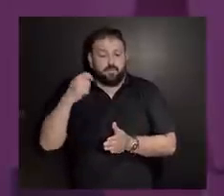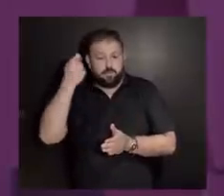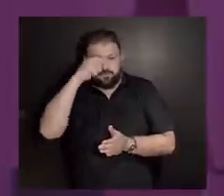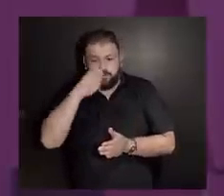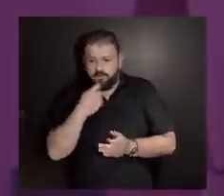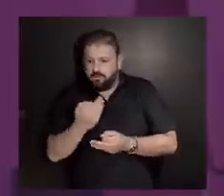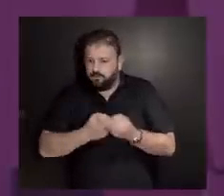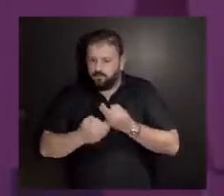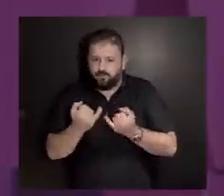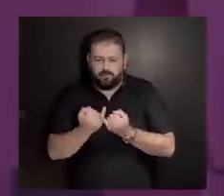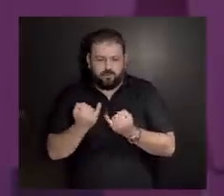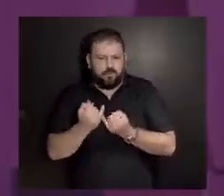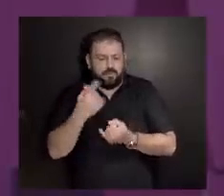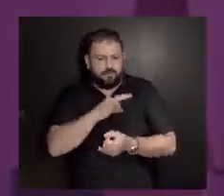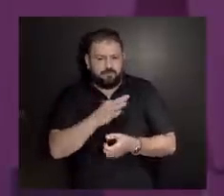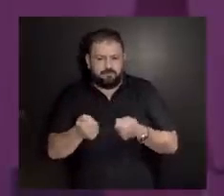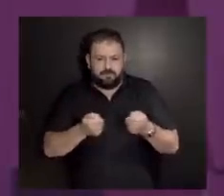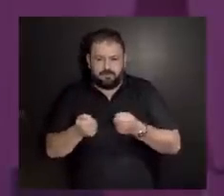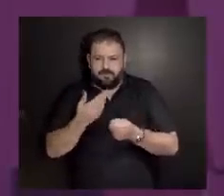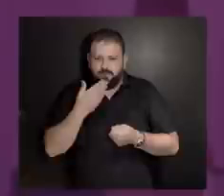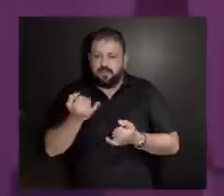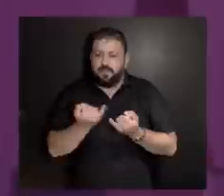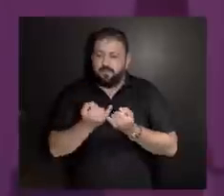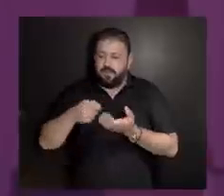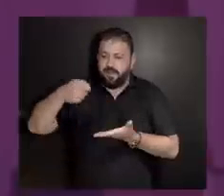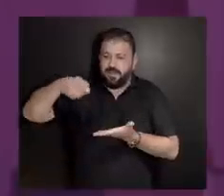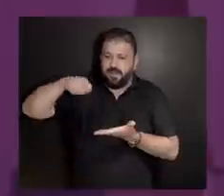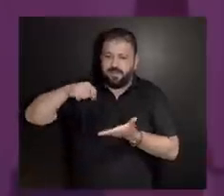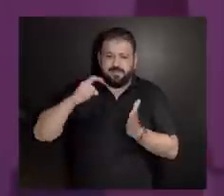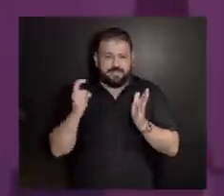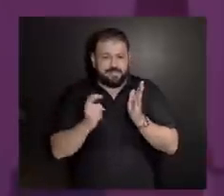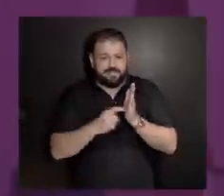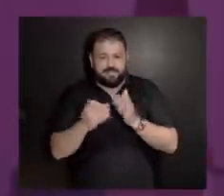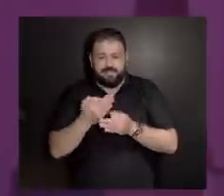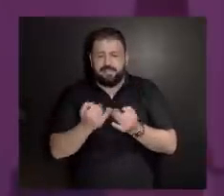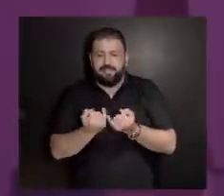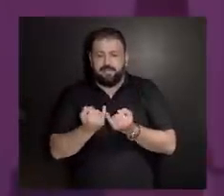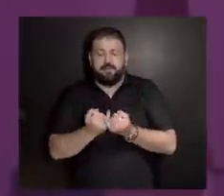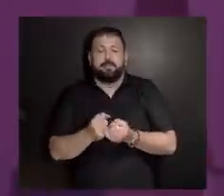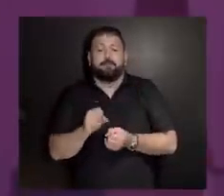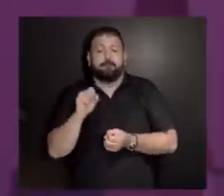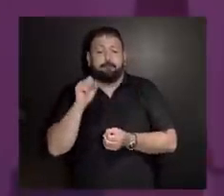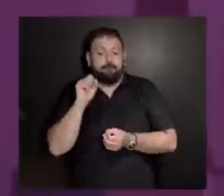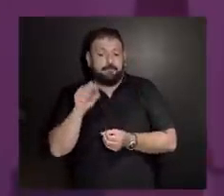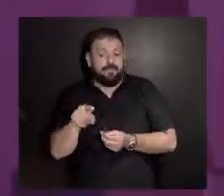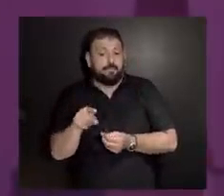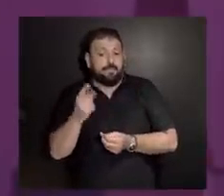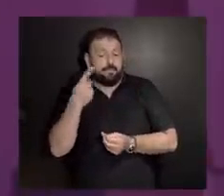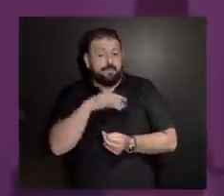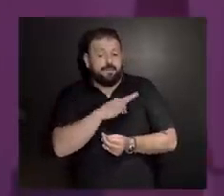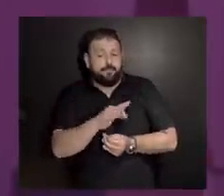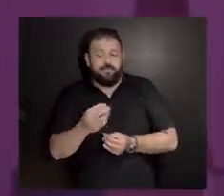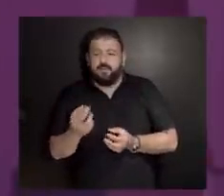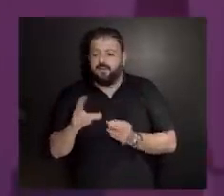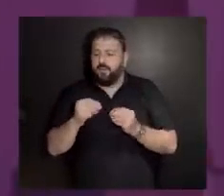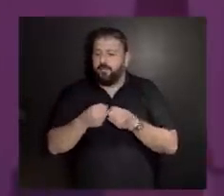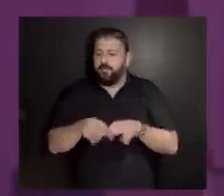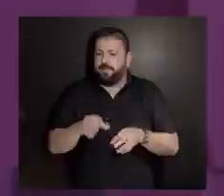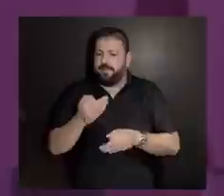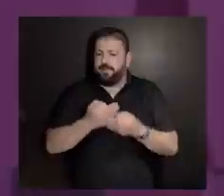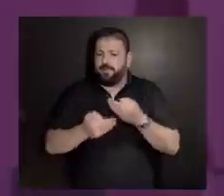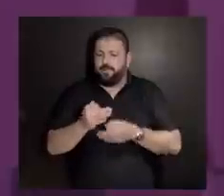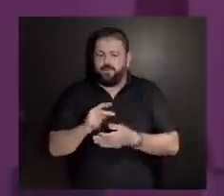Cosmética. Acuérdale a tu organización y a tus clientes que estén suscritos, es importante, para que también activen su campana de notificaciones y no se pierdan ninguno de